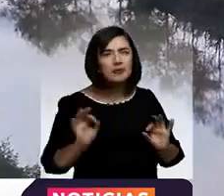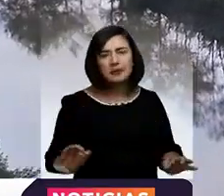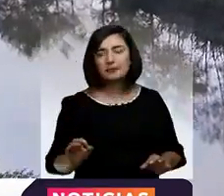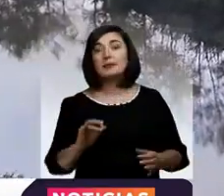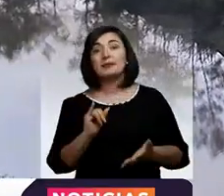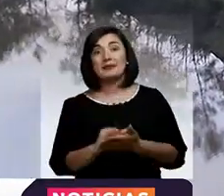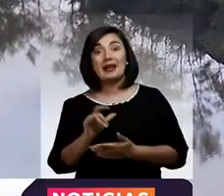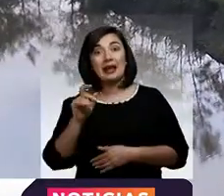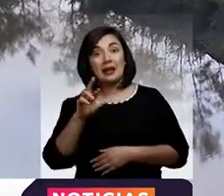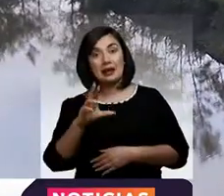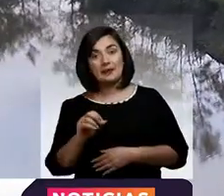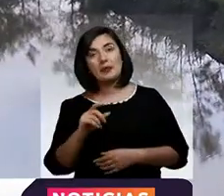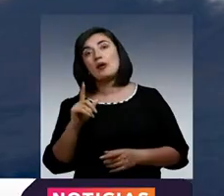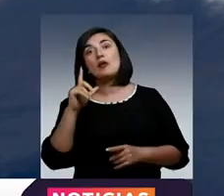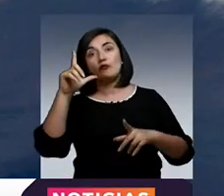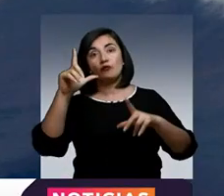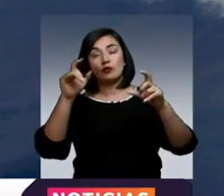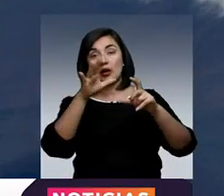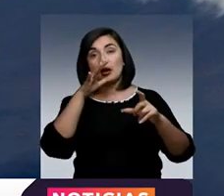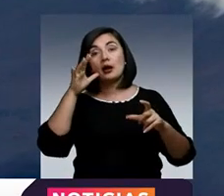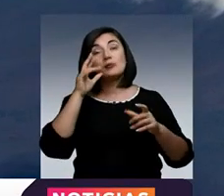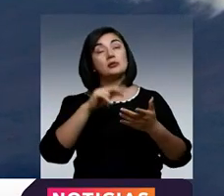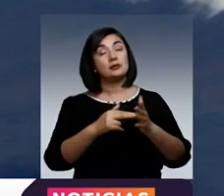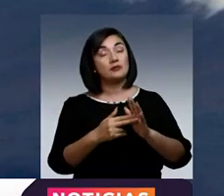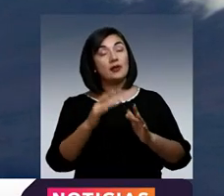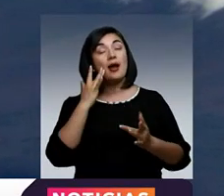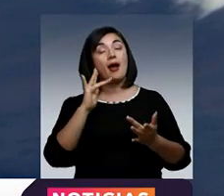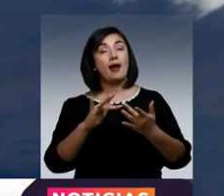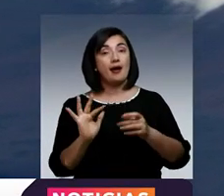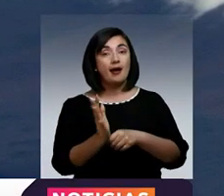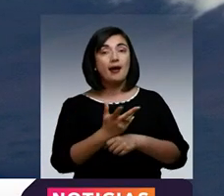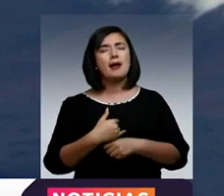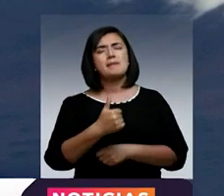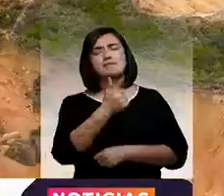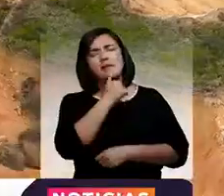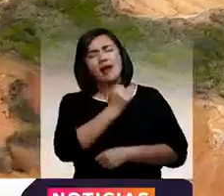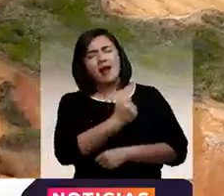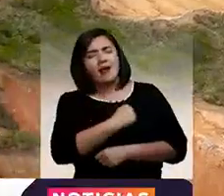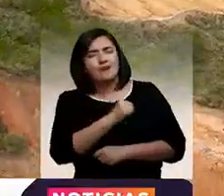tomar una foto en el campo es un arte. La paciencia, el amor por el sector